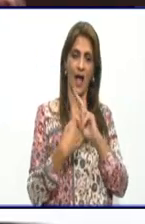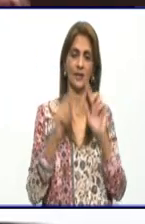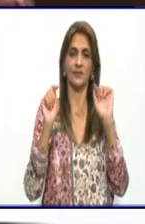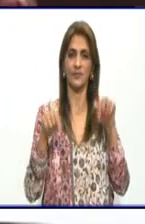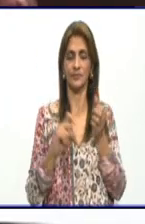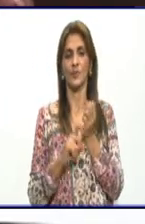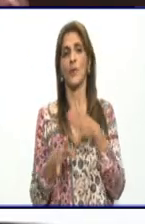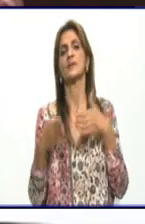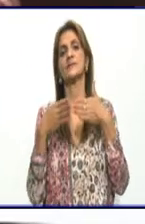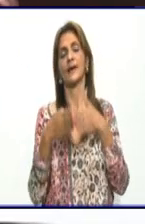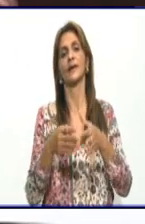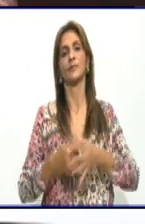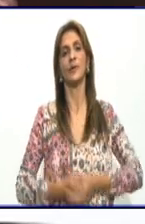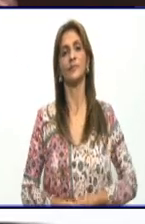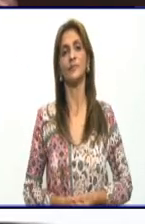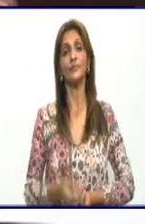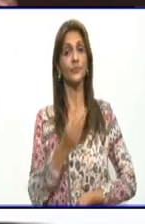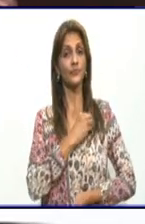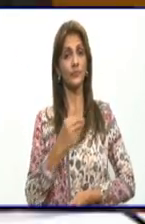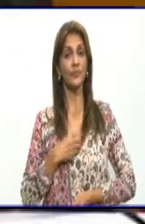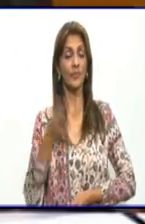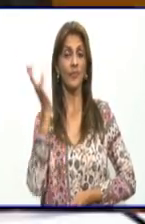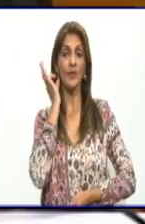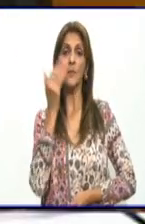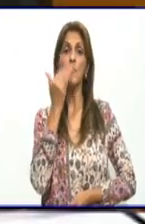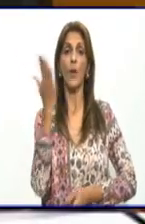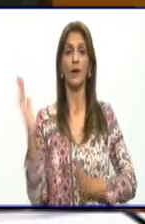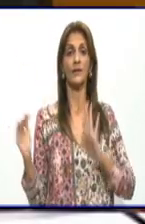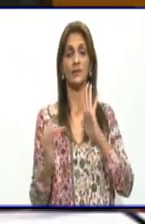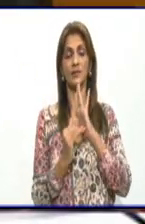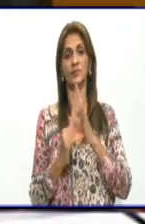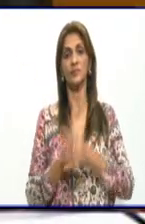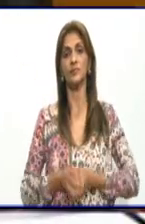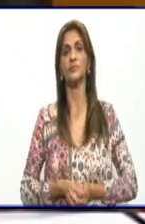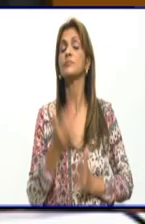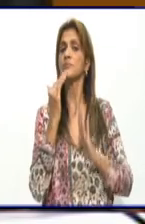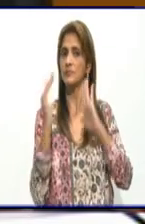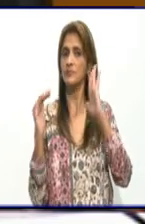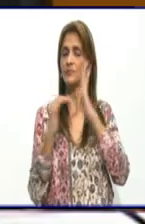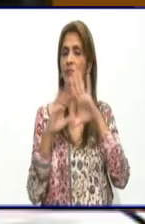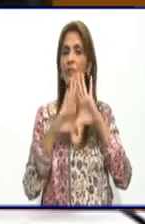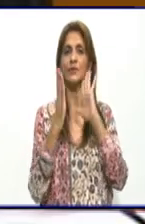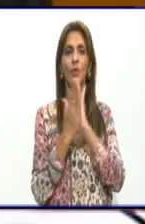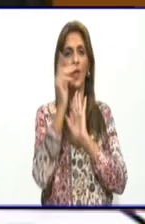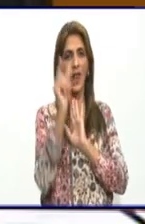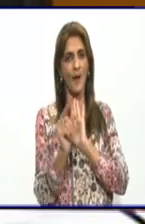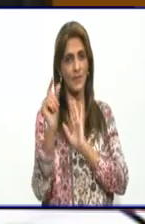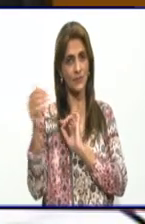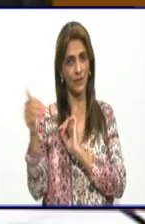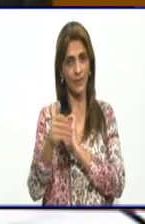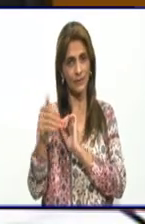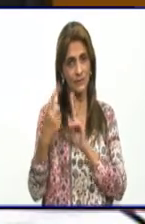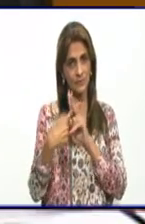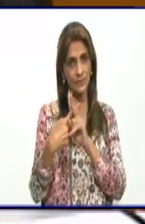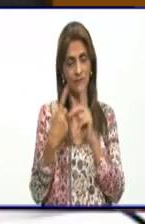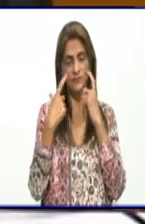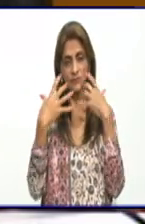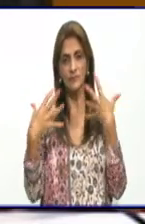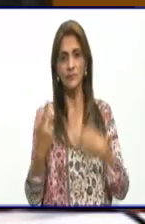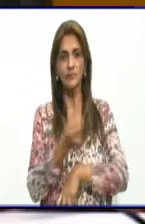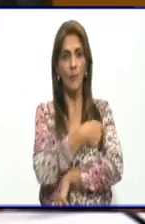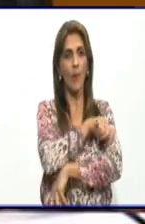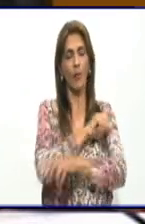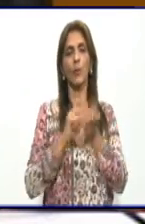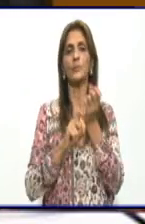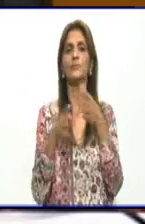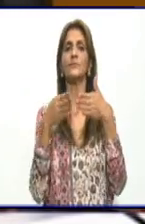a la COVID-19. Doctora, buenas tardes. Buenas tardes, Junel, para ti, para todos los presentes en el estudio y para todo el pueblo de Granma. Sí, bueno, en las